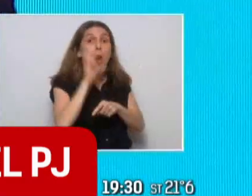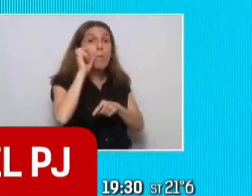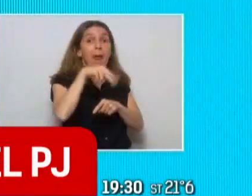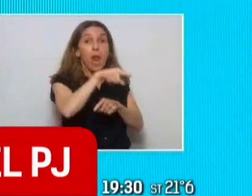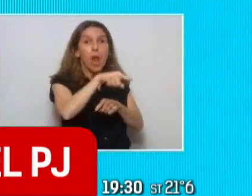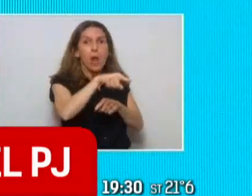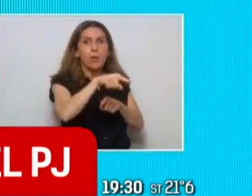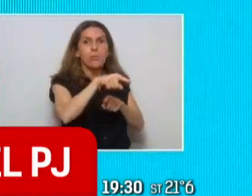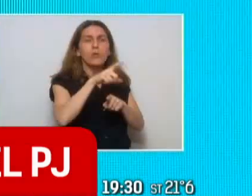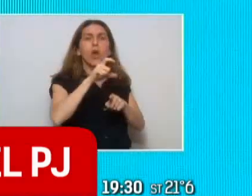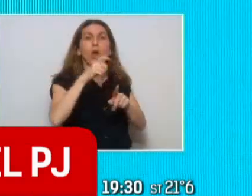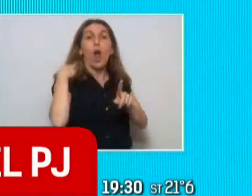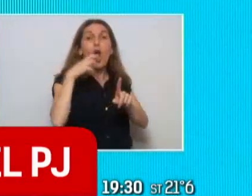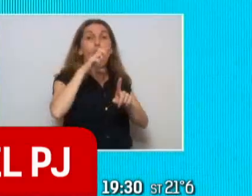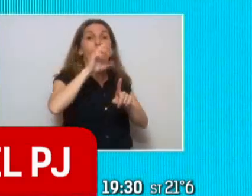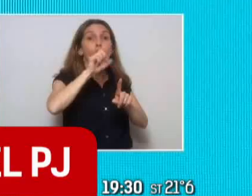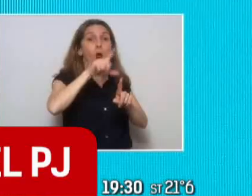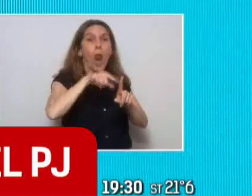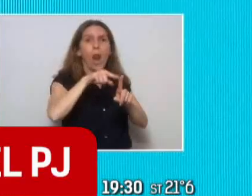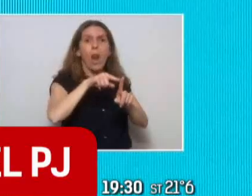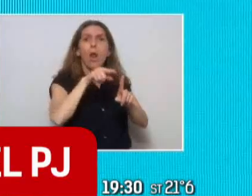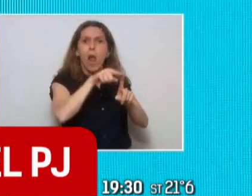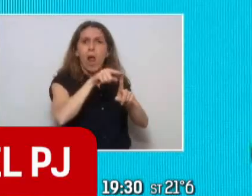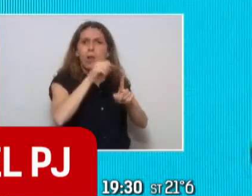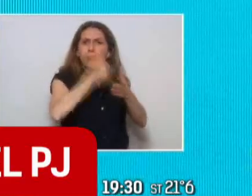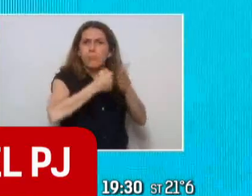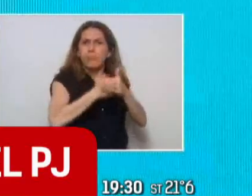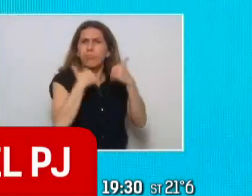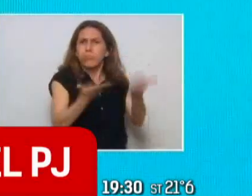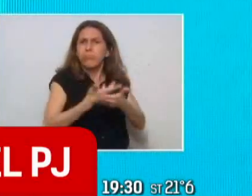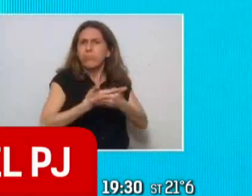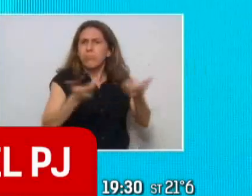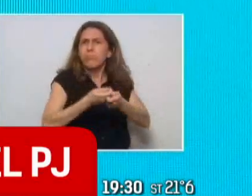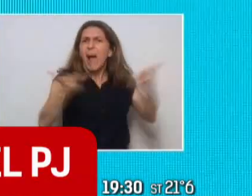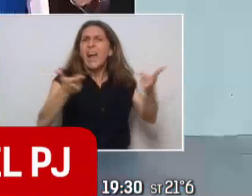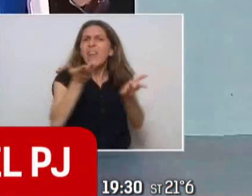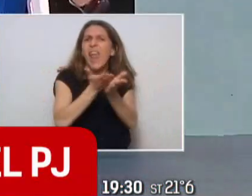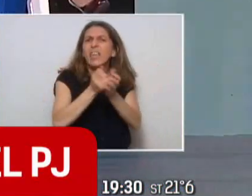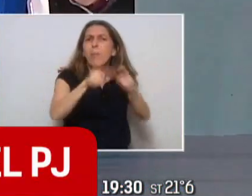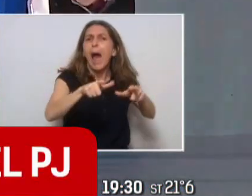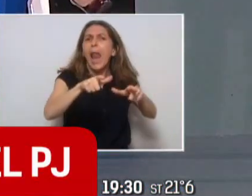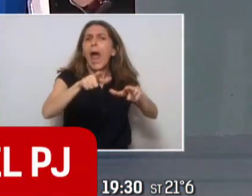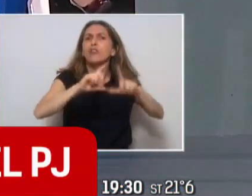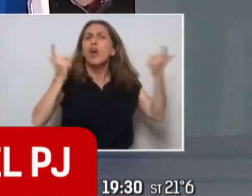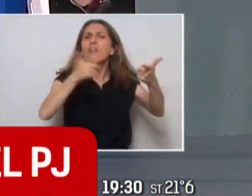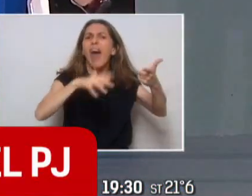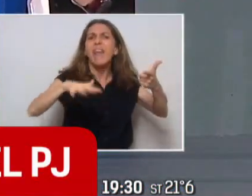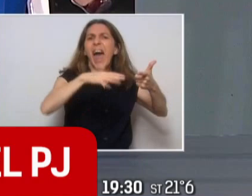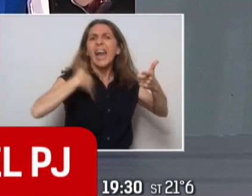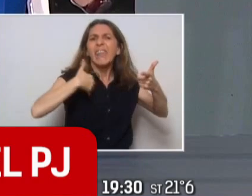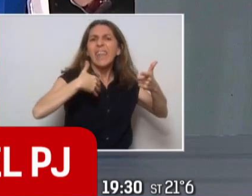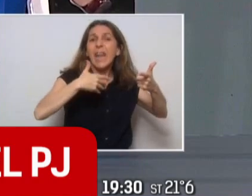que había tenido el atrevimiento de darle derechos a un sector muy importante de la sociedad argentina que no los tenía, a